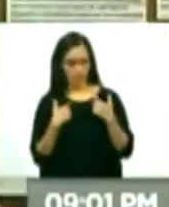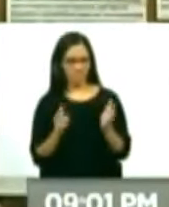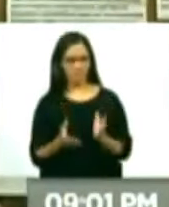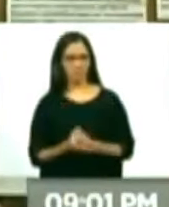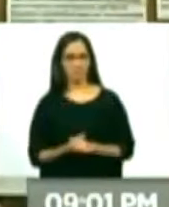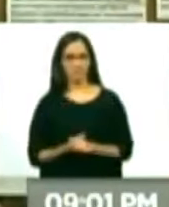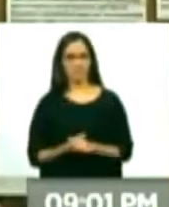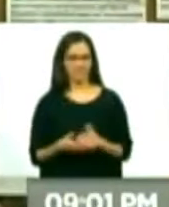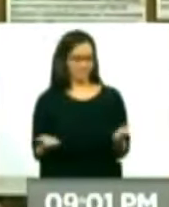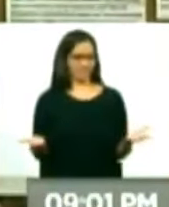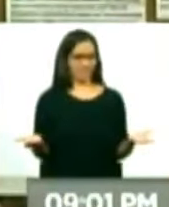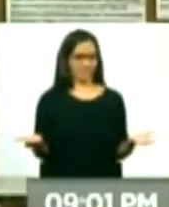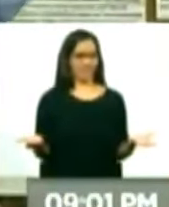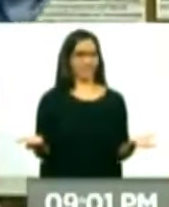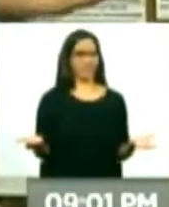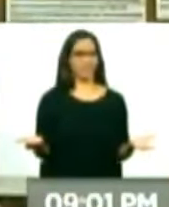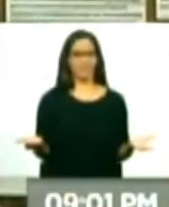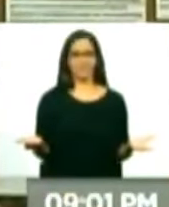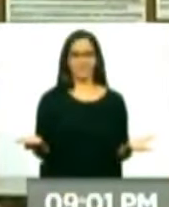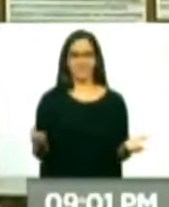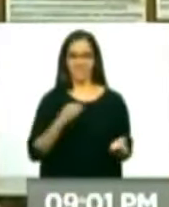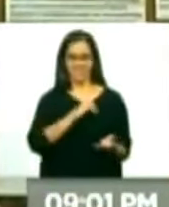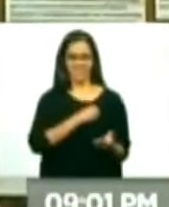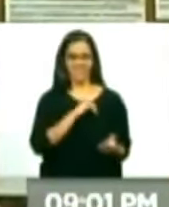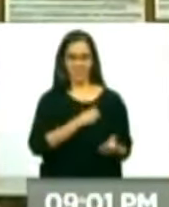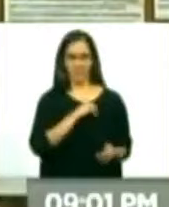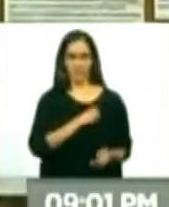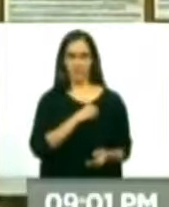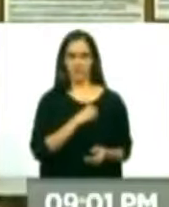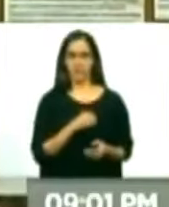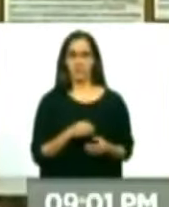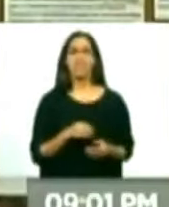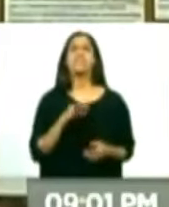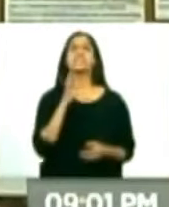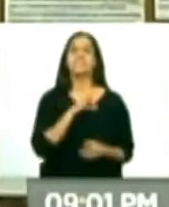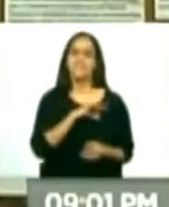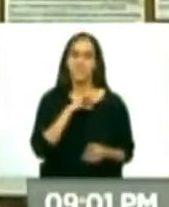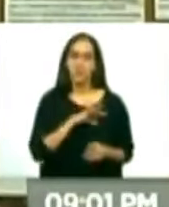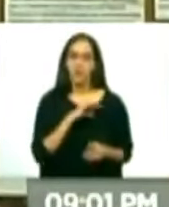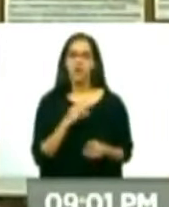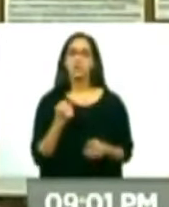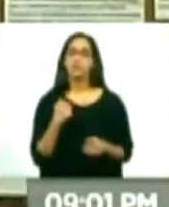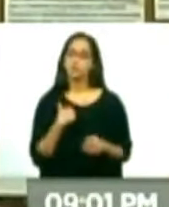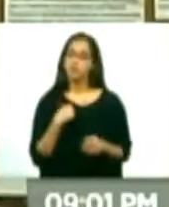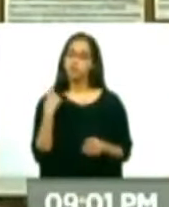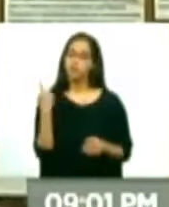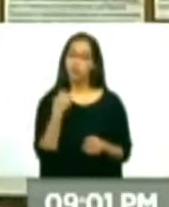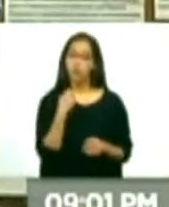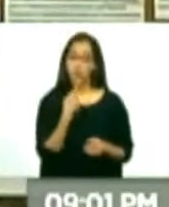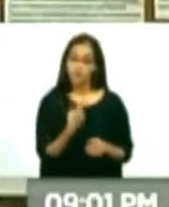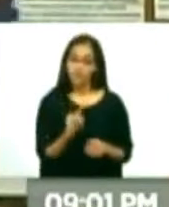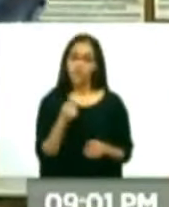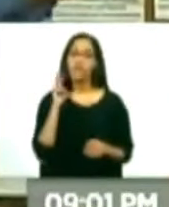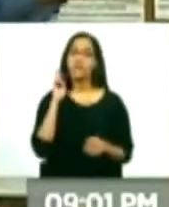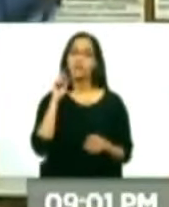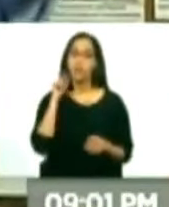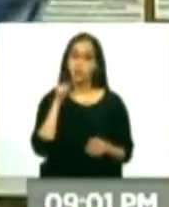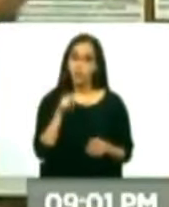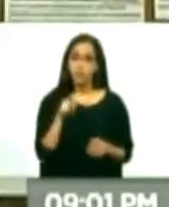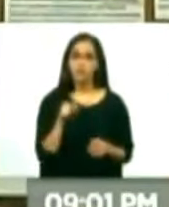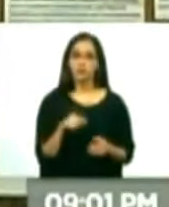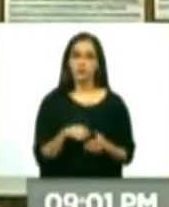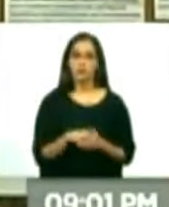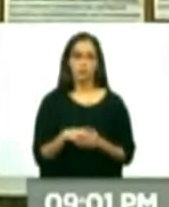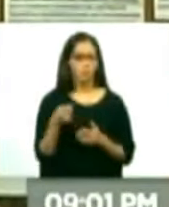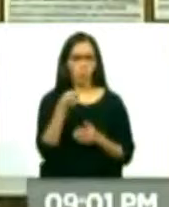¿Por qué? ¿Ah? ¿Qué es eso? Señora, yo solo dije que usted, recuerde, busque ahí lo